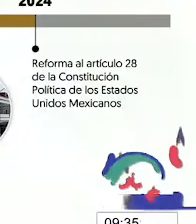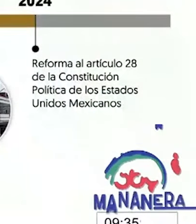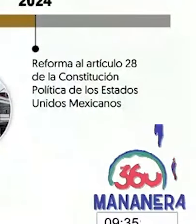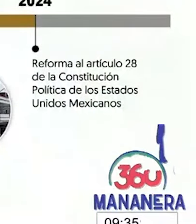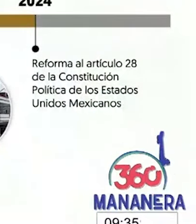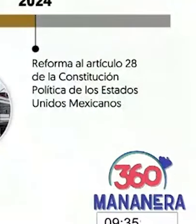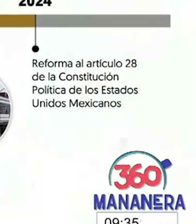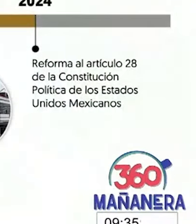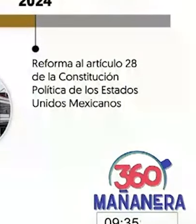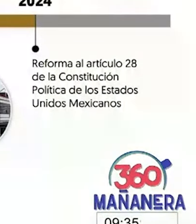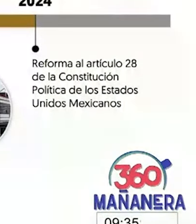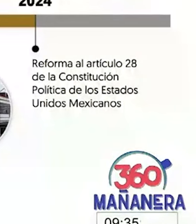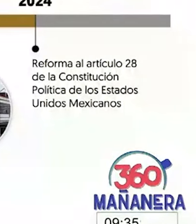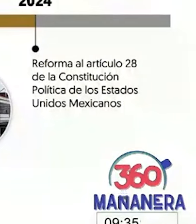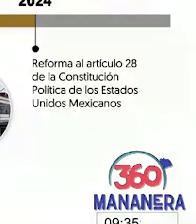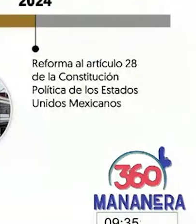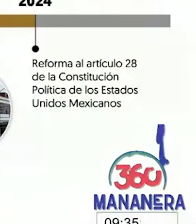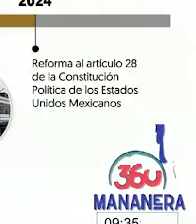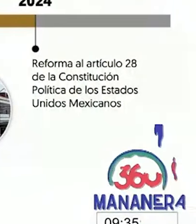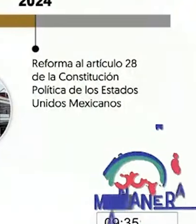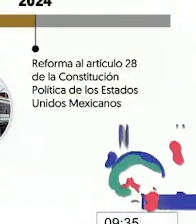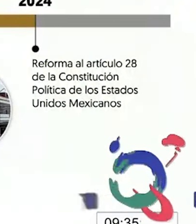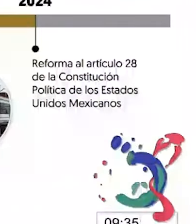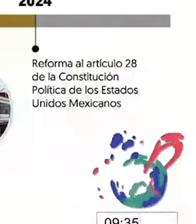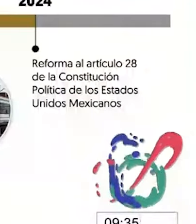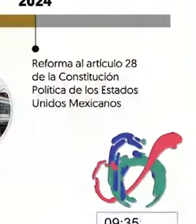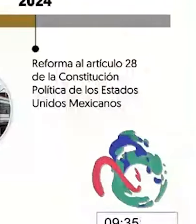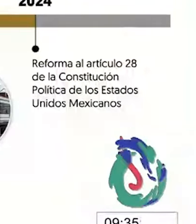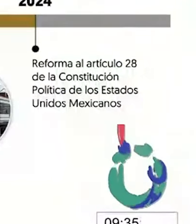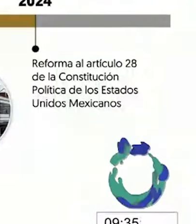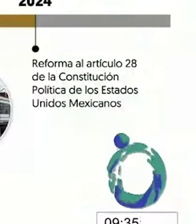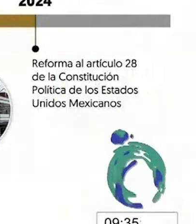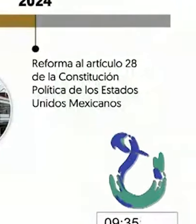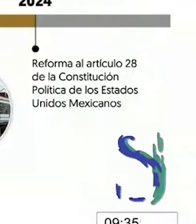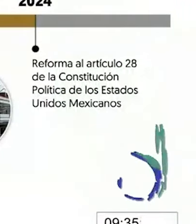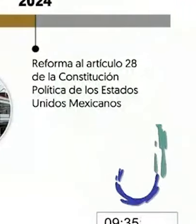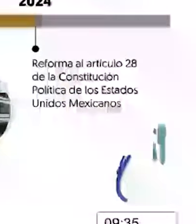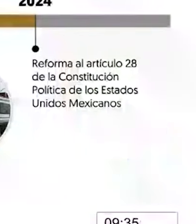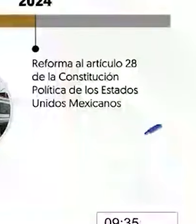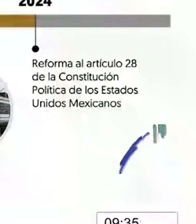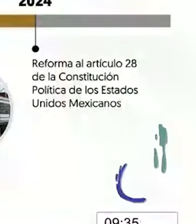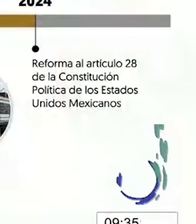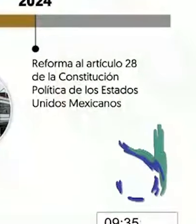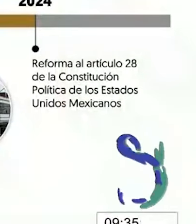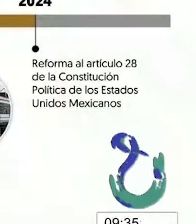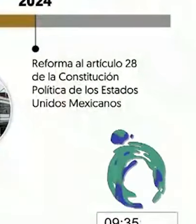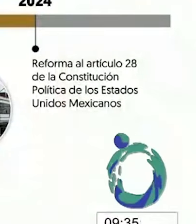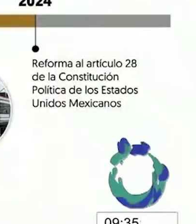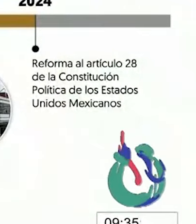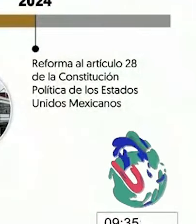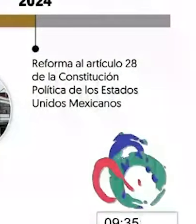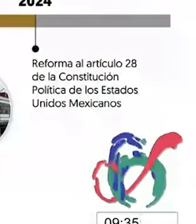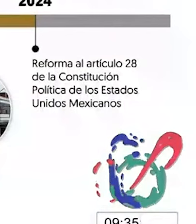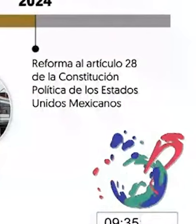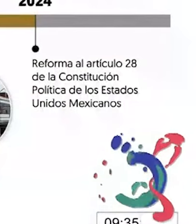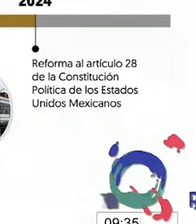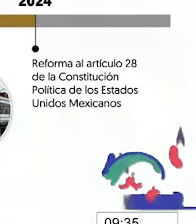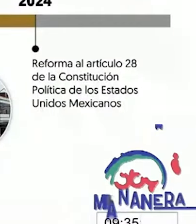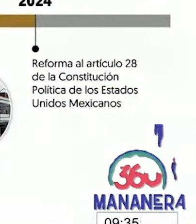hace poquito más de un año en 2023 se inició ya este proceso en donde se